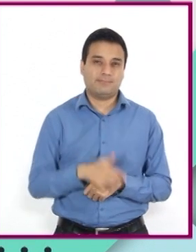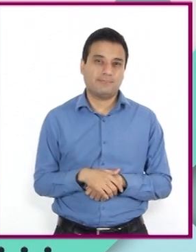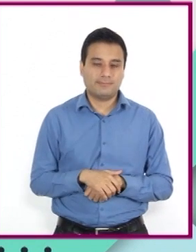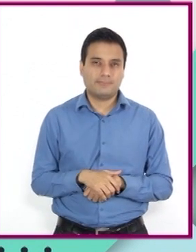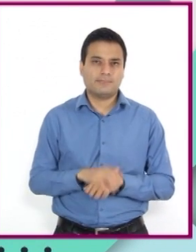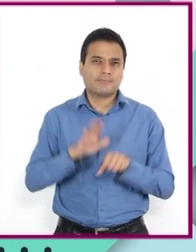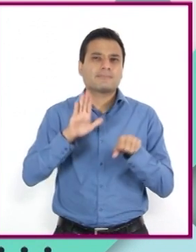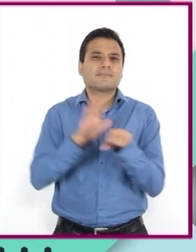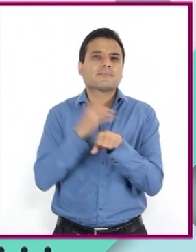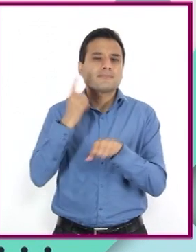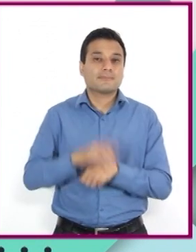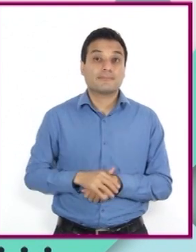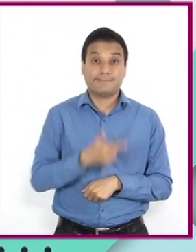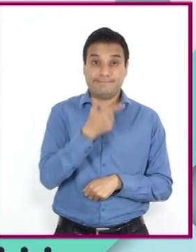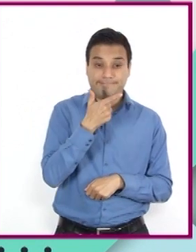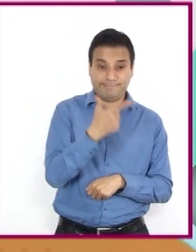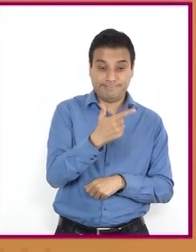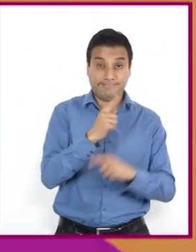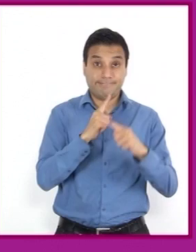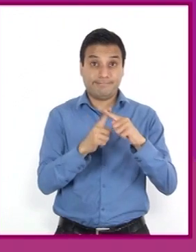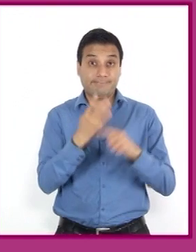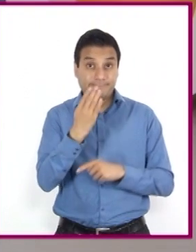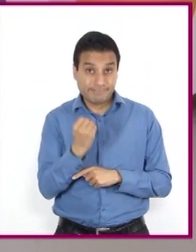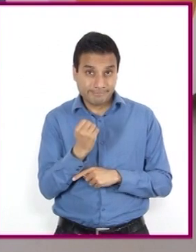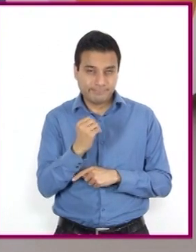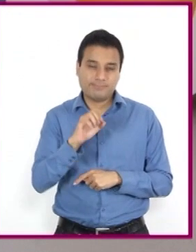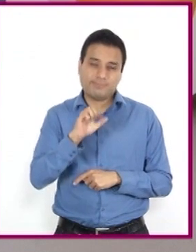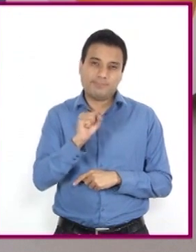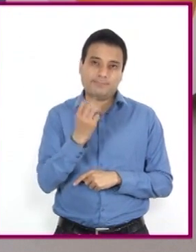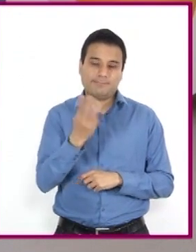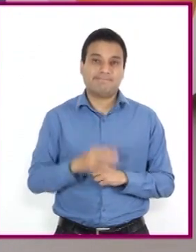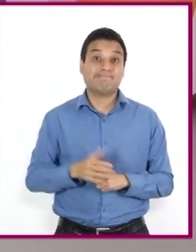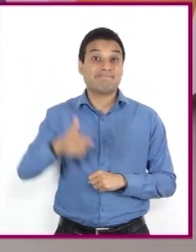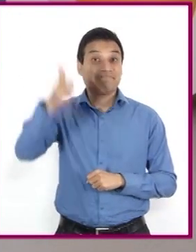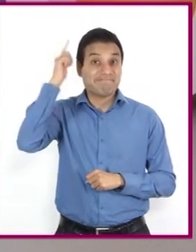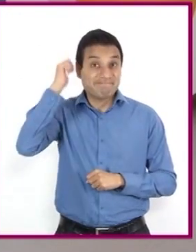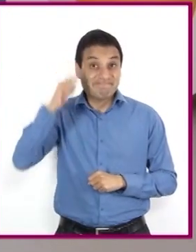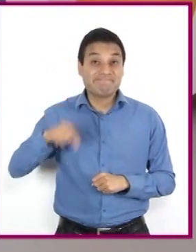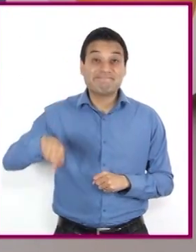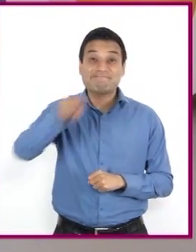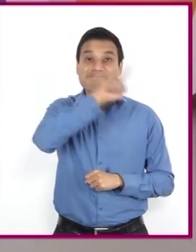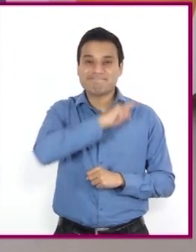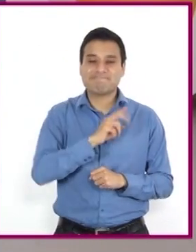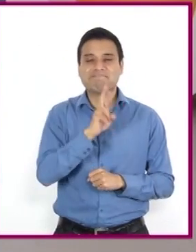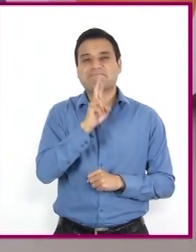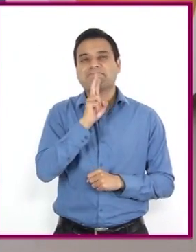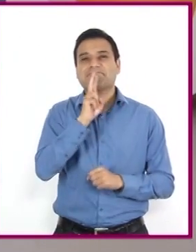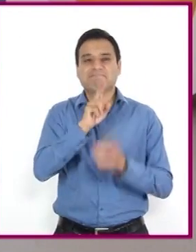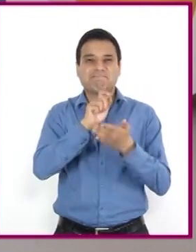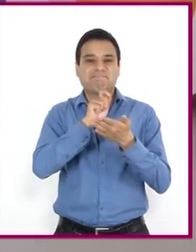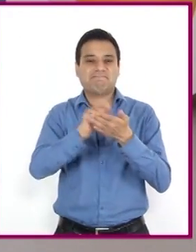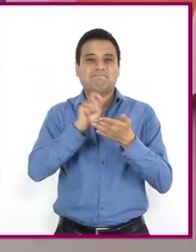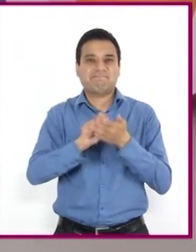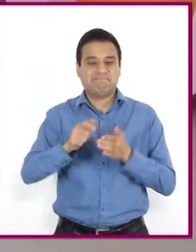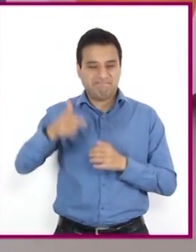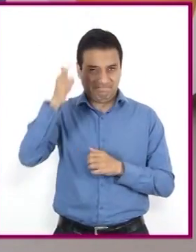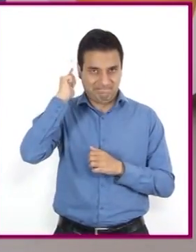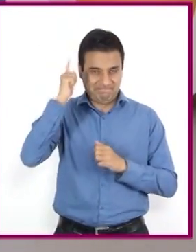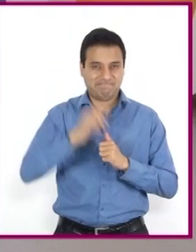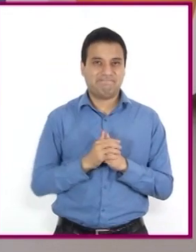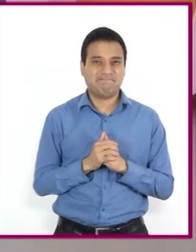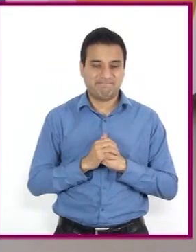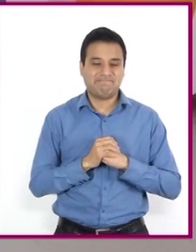Porque 7 por 9 es 63. Espero que en casa hayan podido hacer las divisiones de